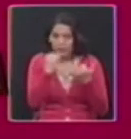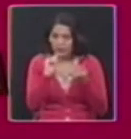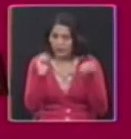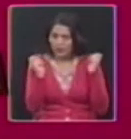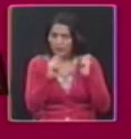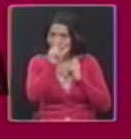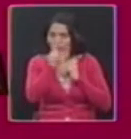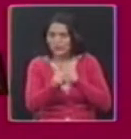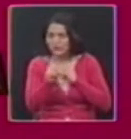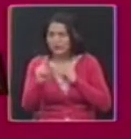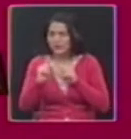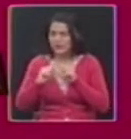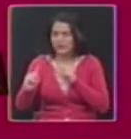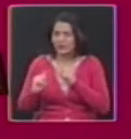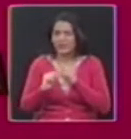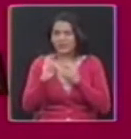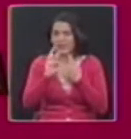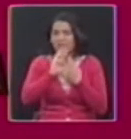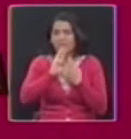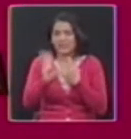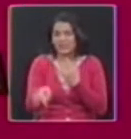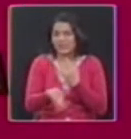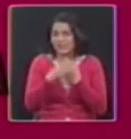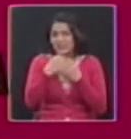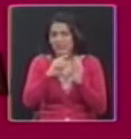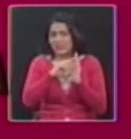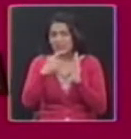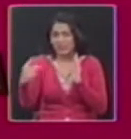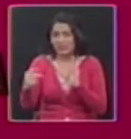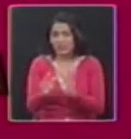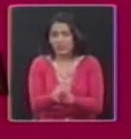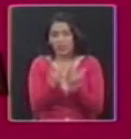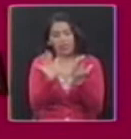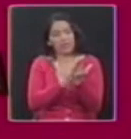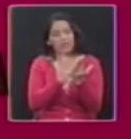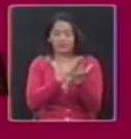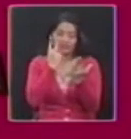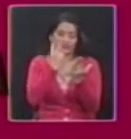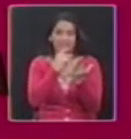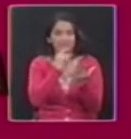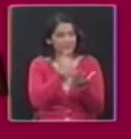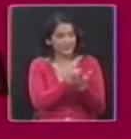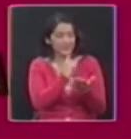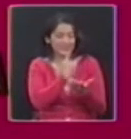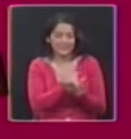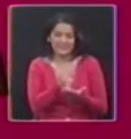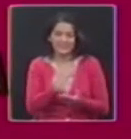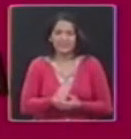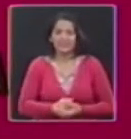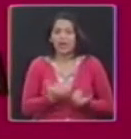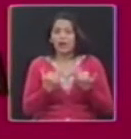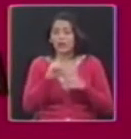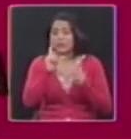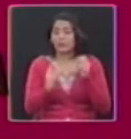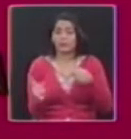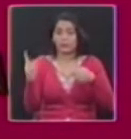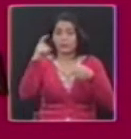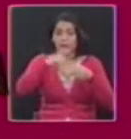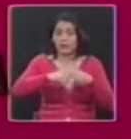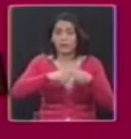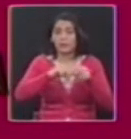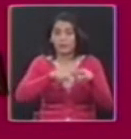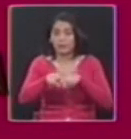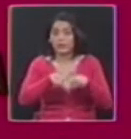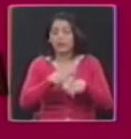con hipertextos. Claro, es un tema ya de actualización también, ¿no? Por la época en la que estamos viviendo. ¿Y cuáles son las bases para poder participar para todos